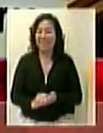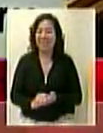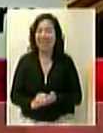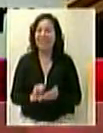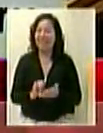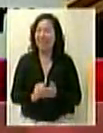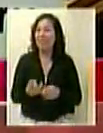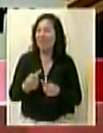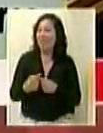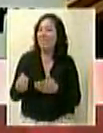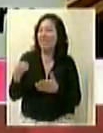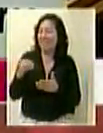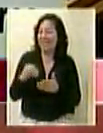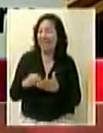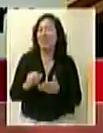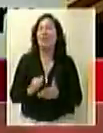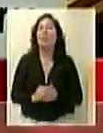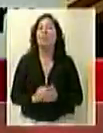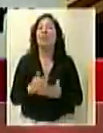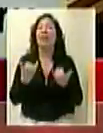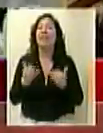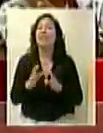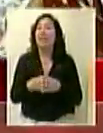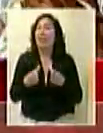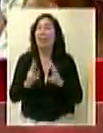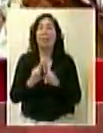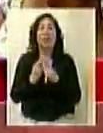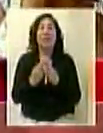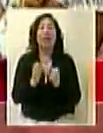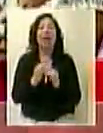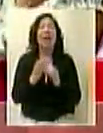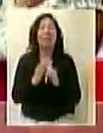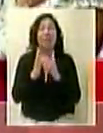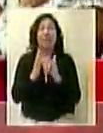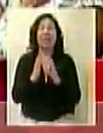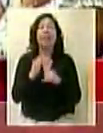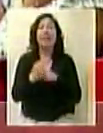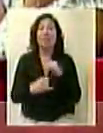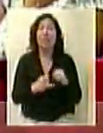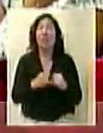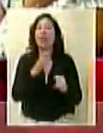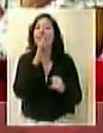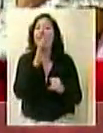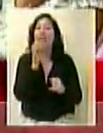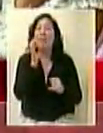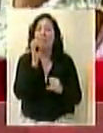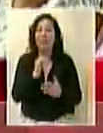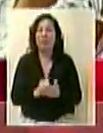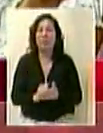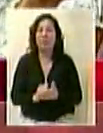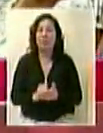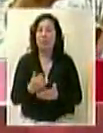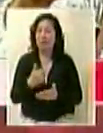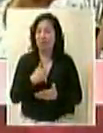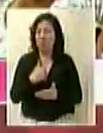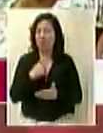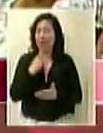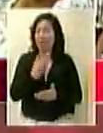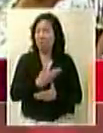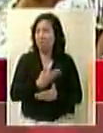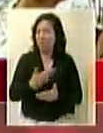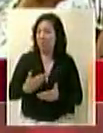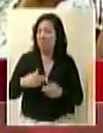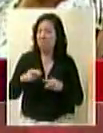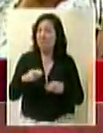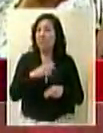más mujeres que se suman a este gran evento por el Día Internacional de la Mujer. Quien les habla es presidenta de